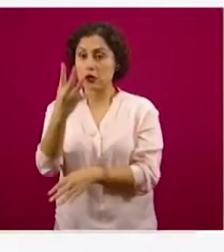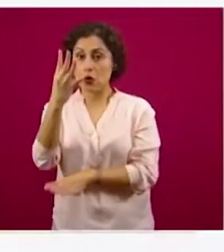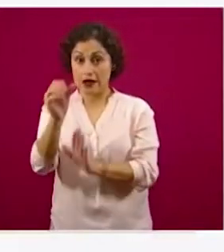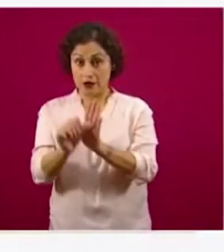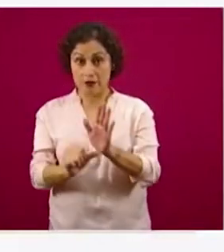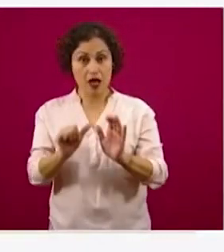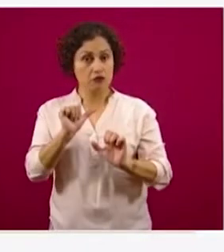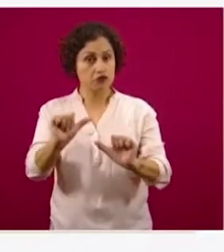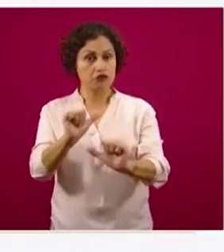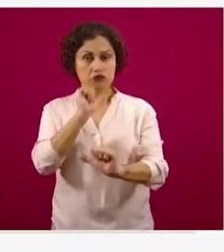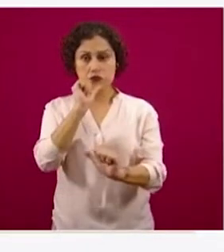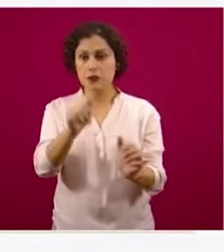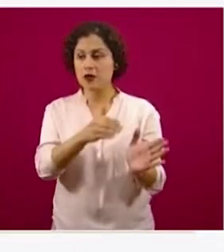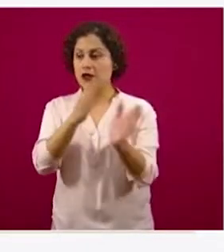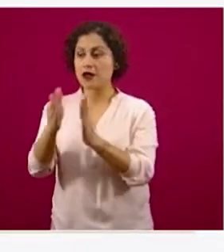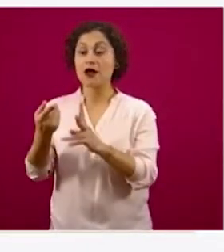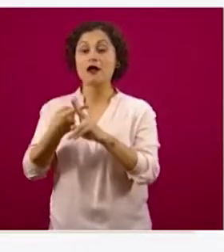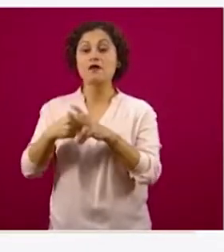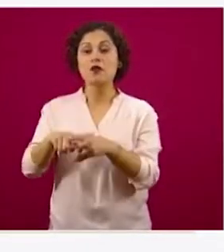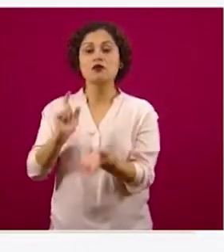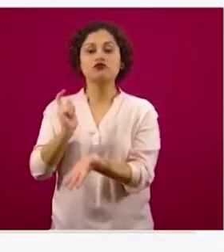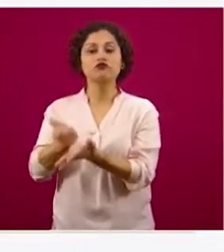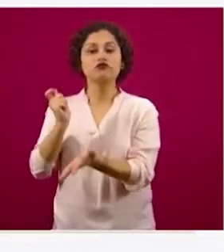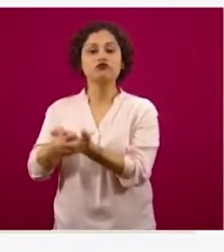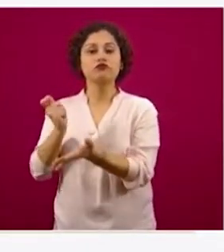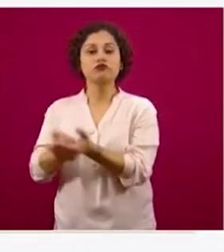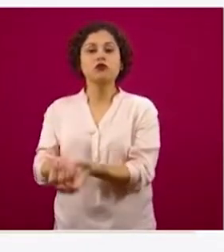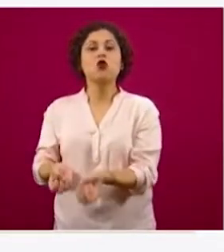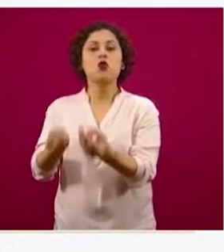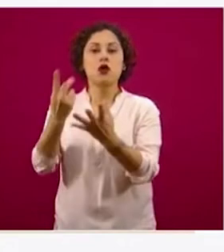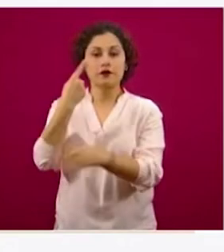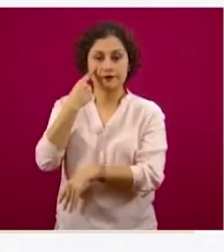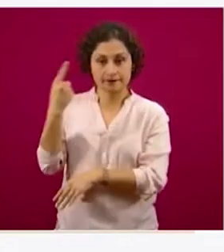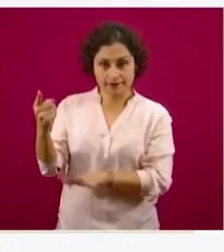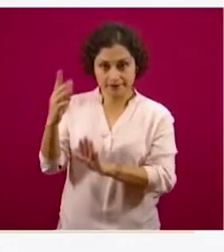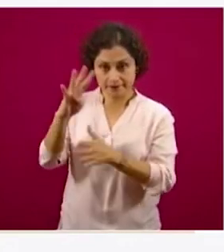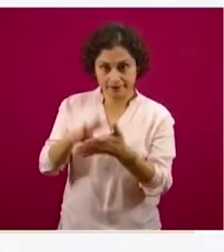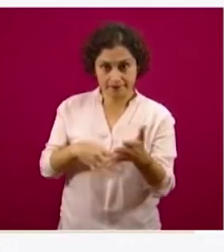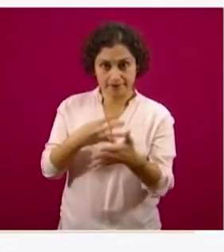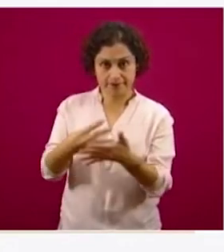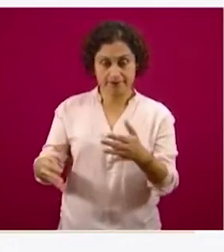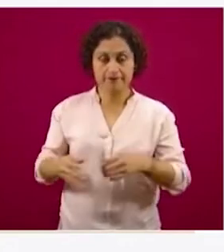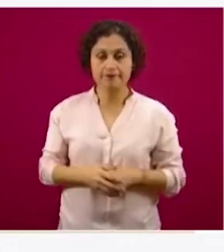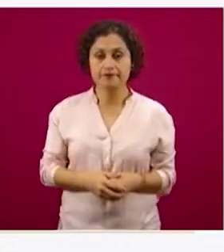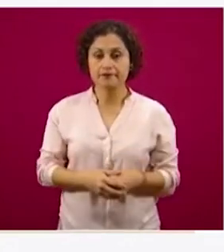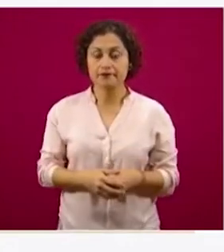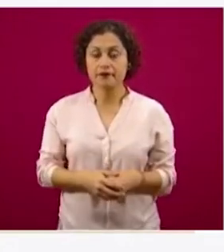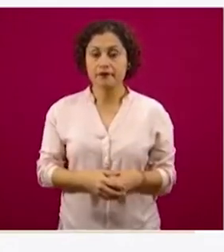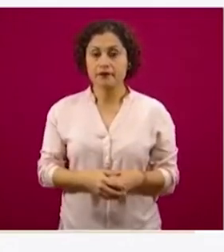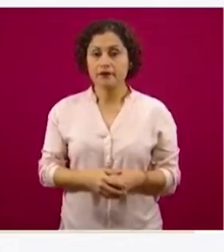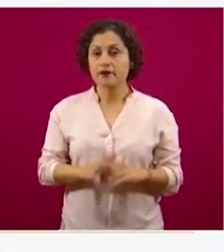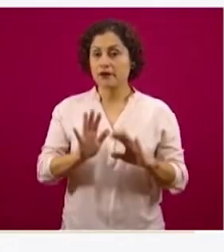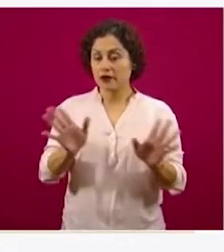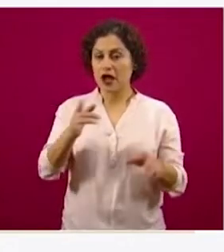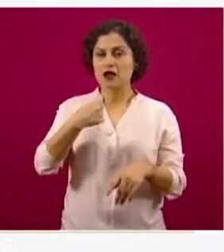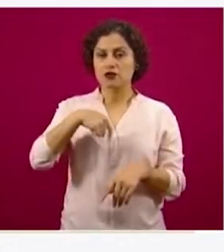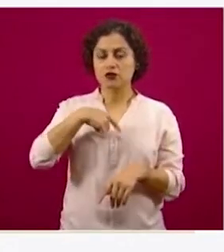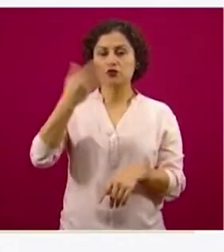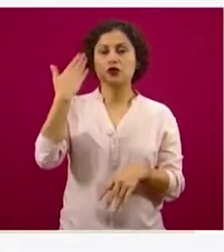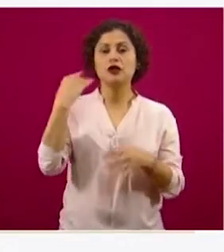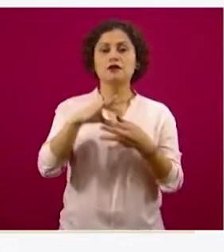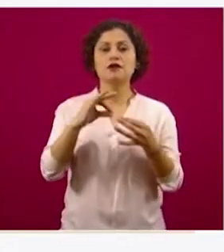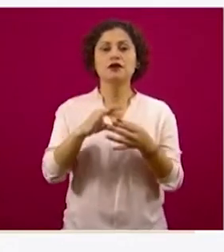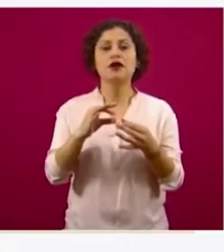con el 6% de durante los próximos tres años son lo hemos dicho en la mayoría con la data centre